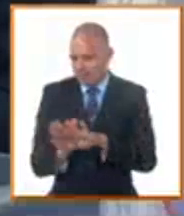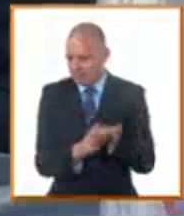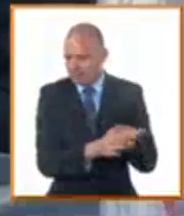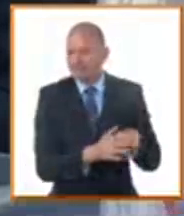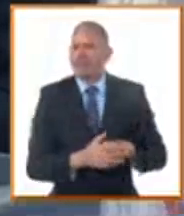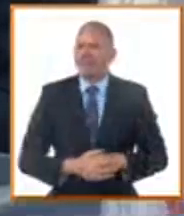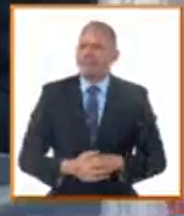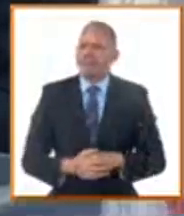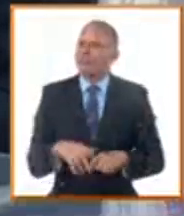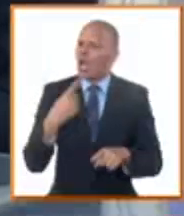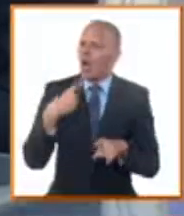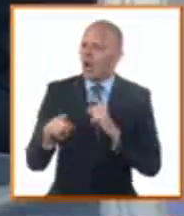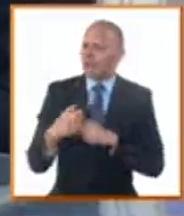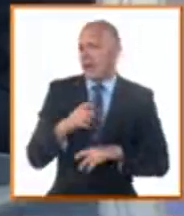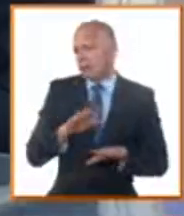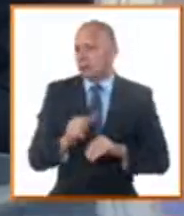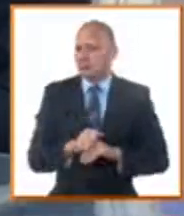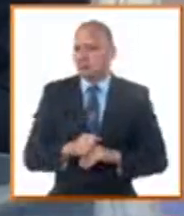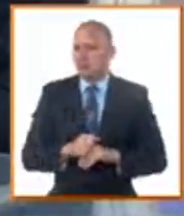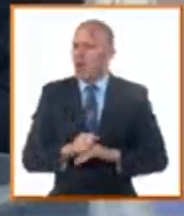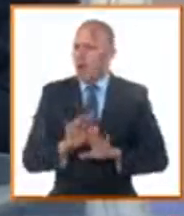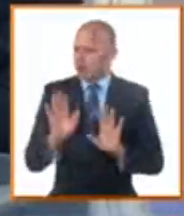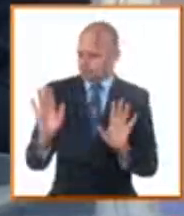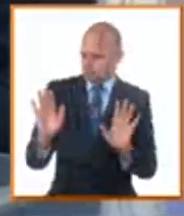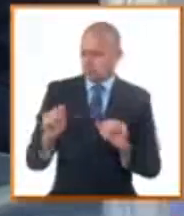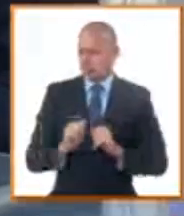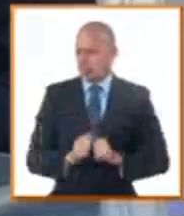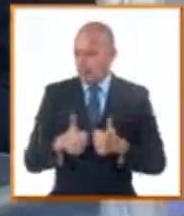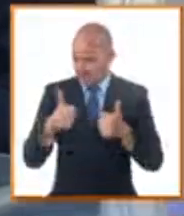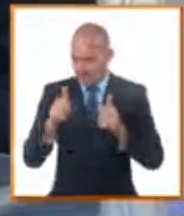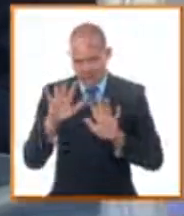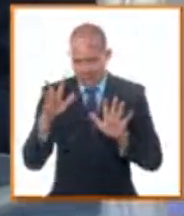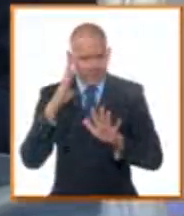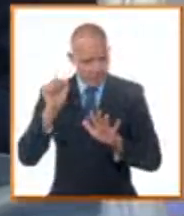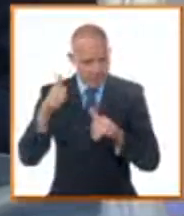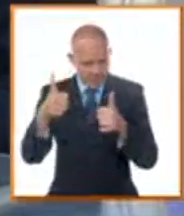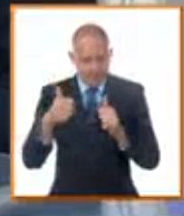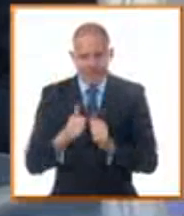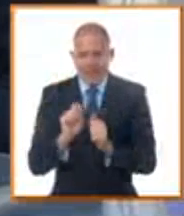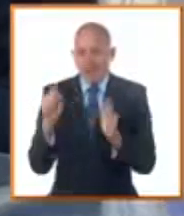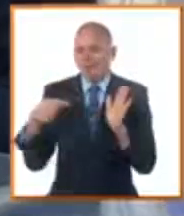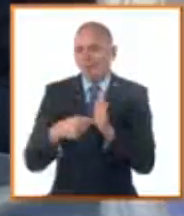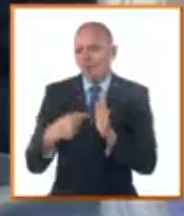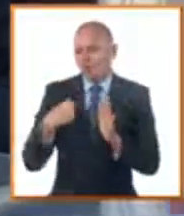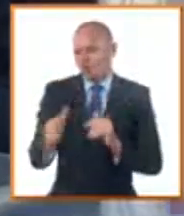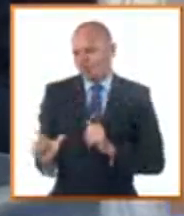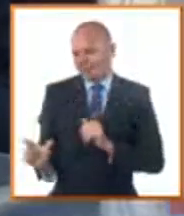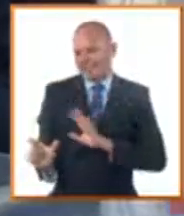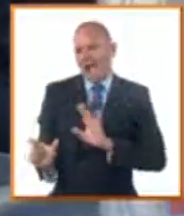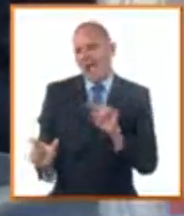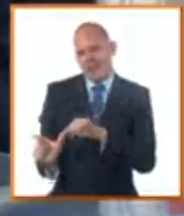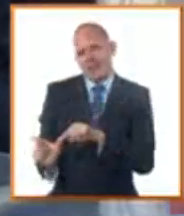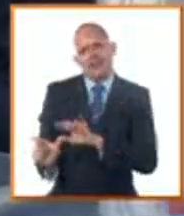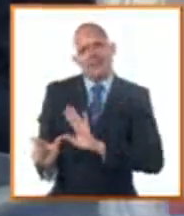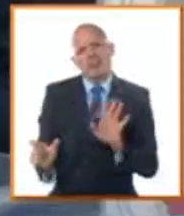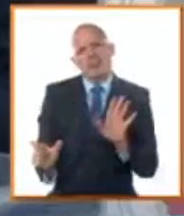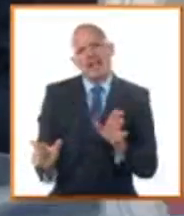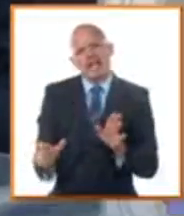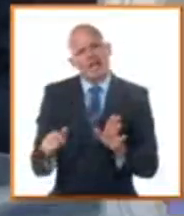la bolsa Mitranfer? Bueno, es buena pregunta. En primer lugar, la ventaja es